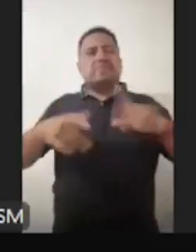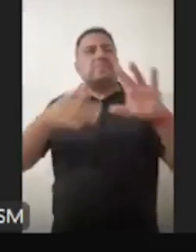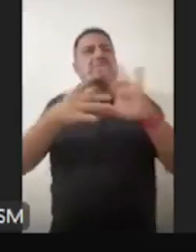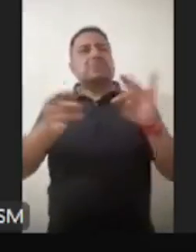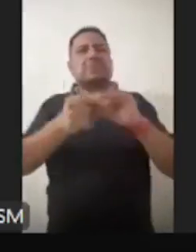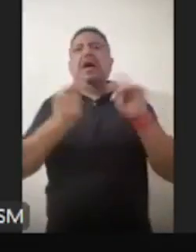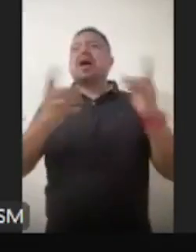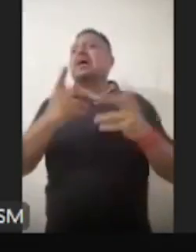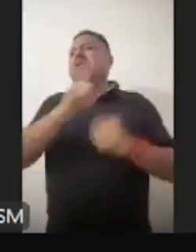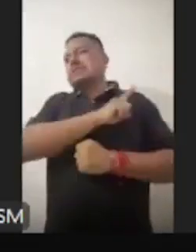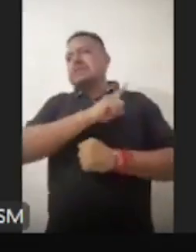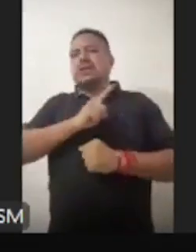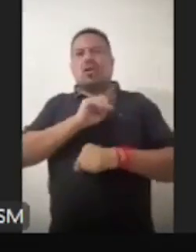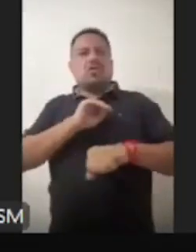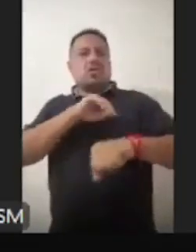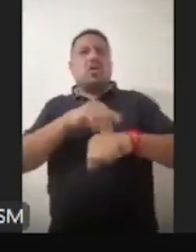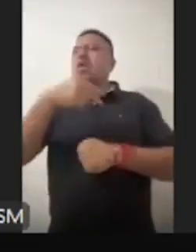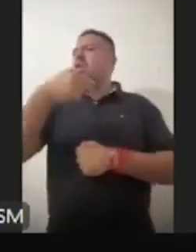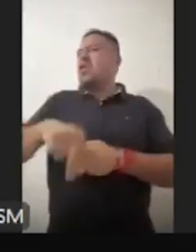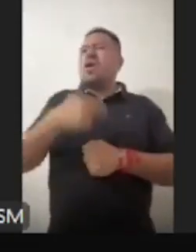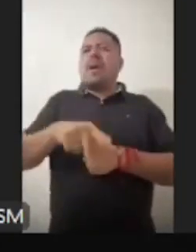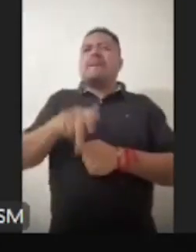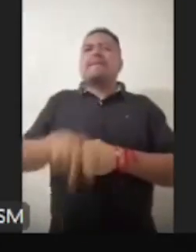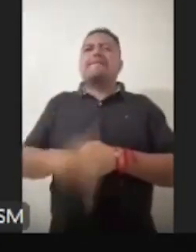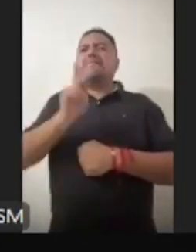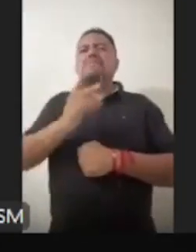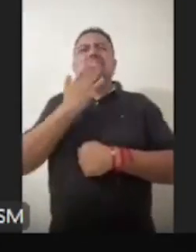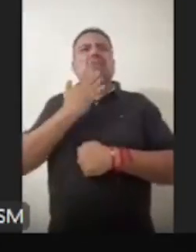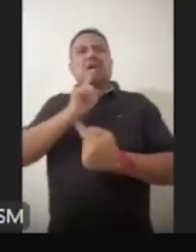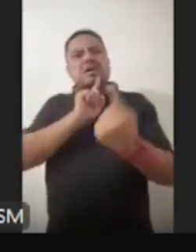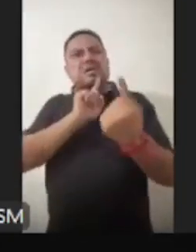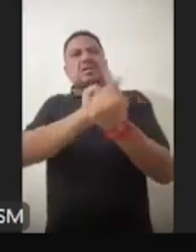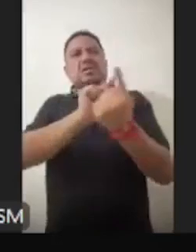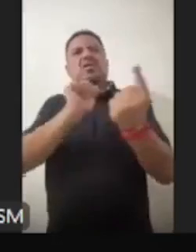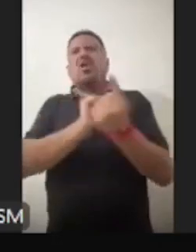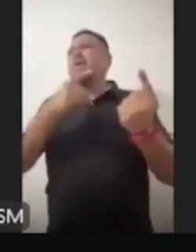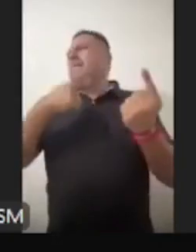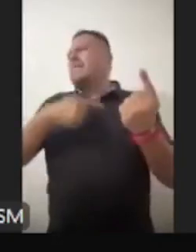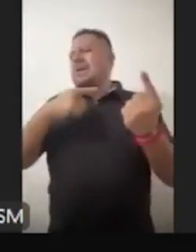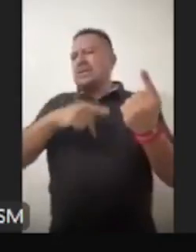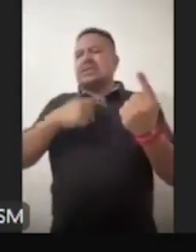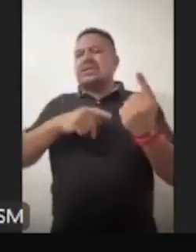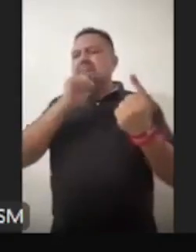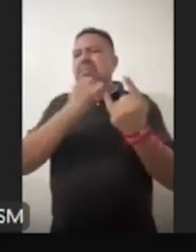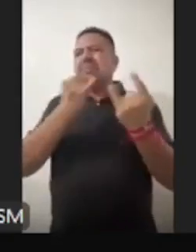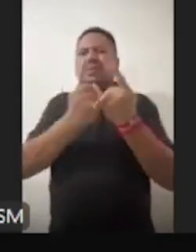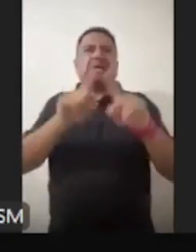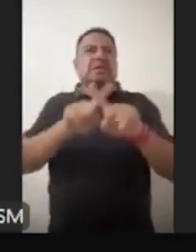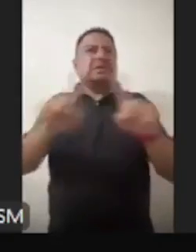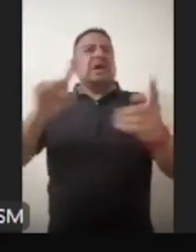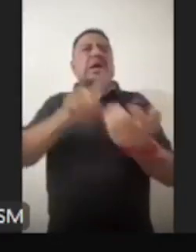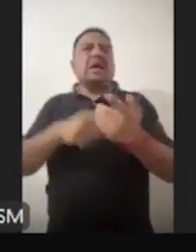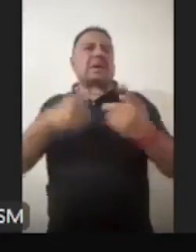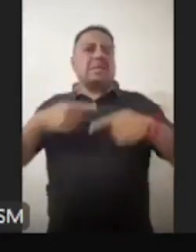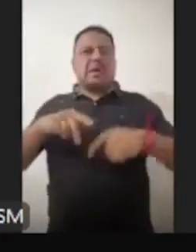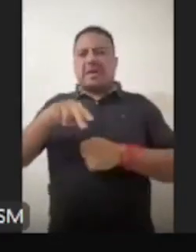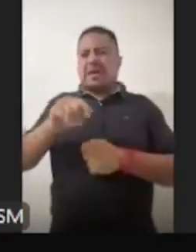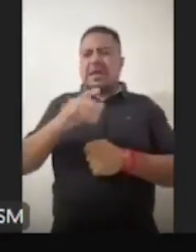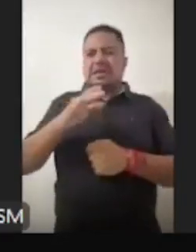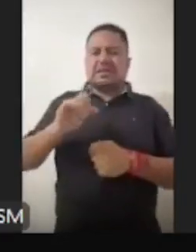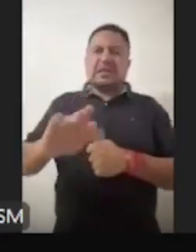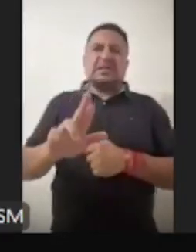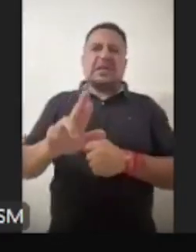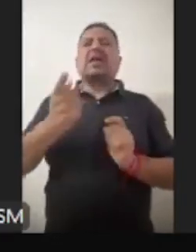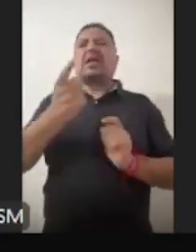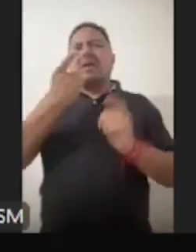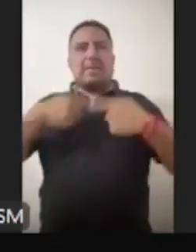tenía que poner un nombre. Sin embargo, señaló no tener trato directo con dicho denunciado y que el diverso denunciado Najib Miranda Barca fue la